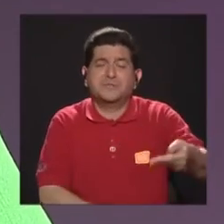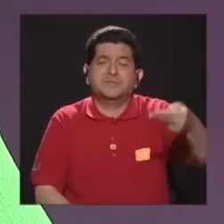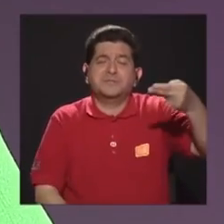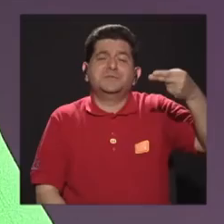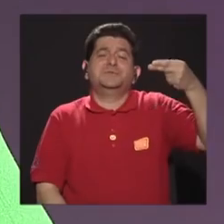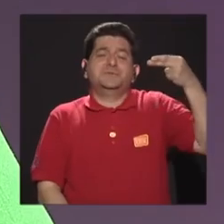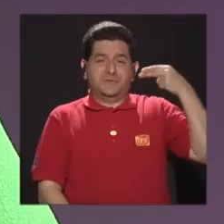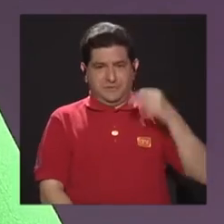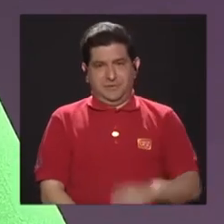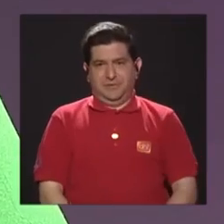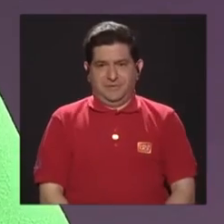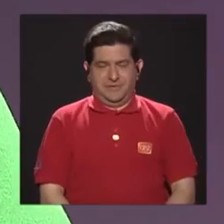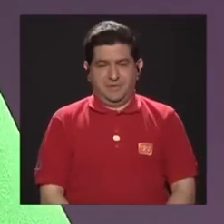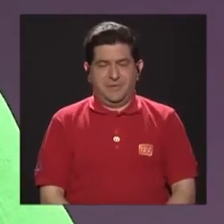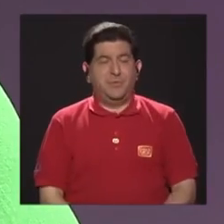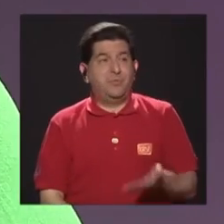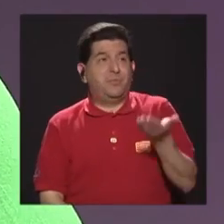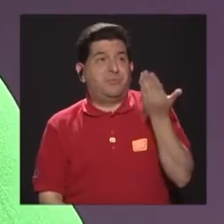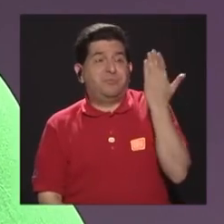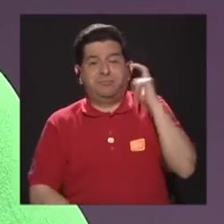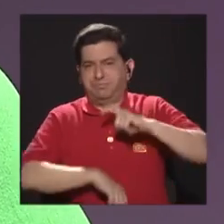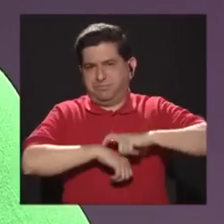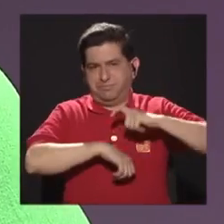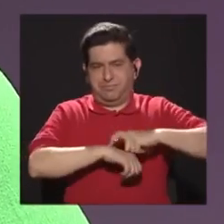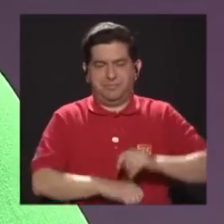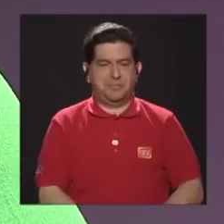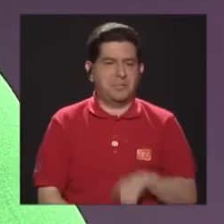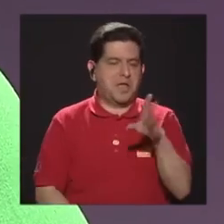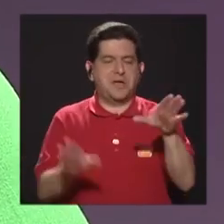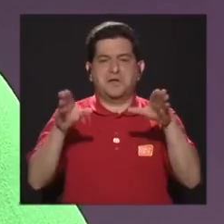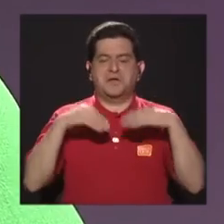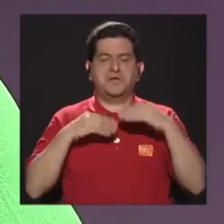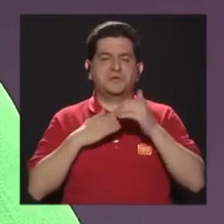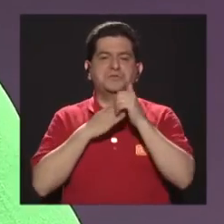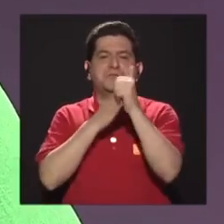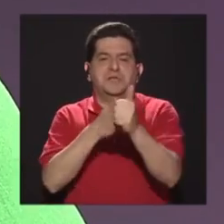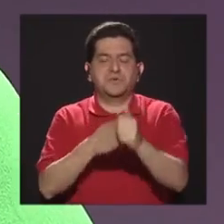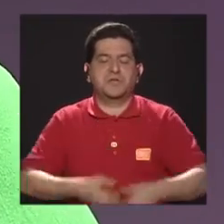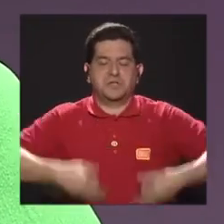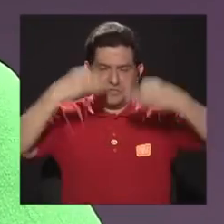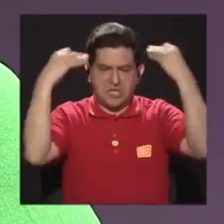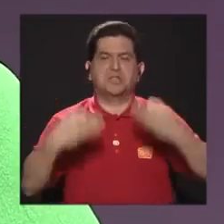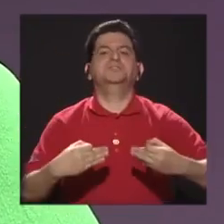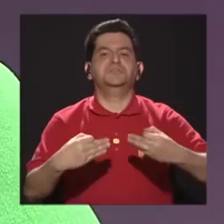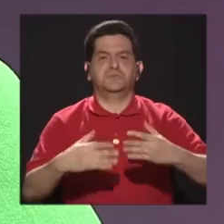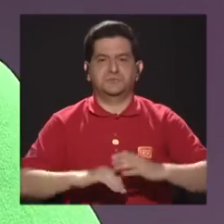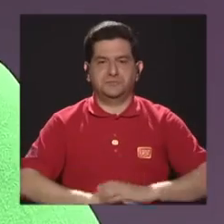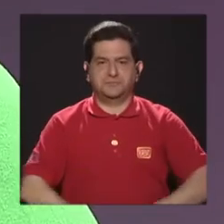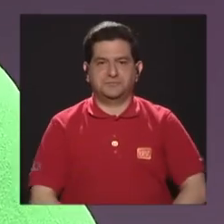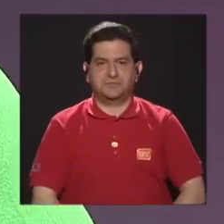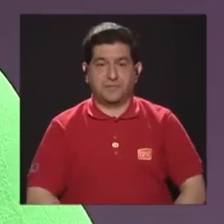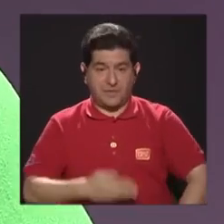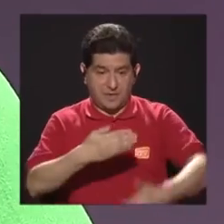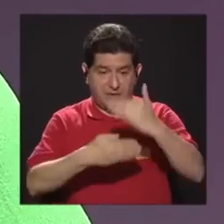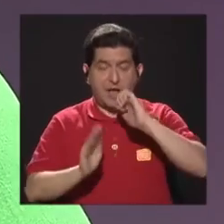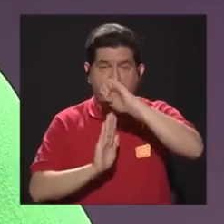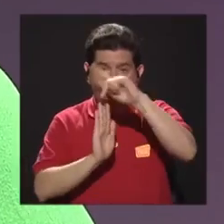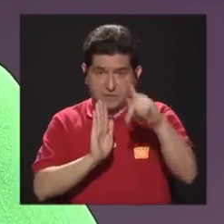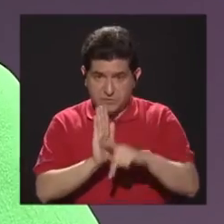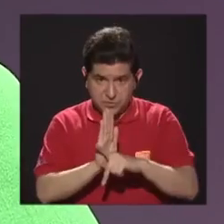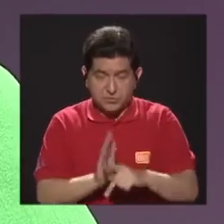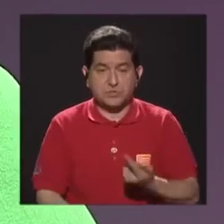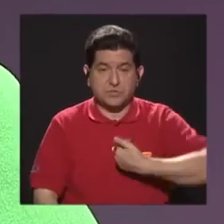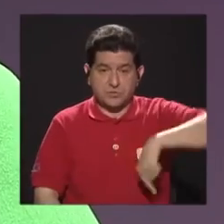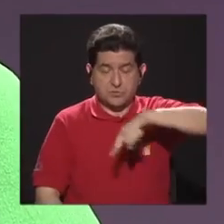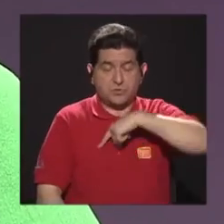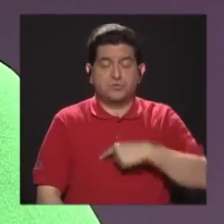histórico, de larga data, decir que ellos han asumido un liderazgo y que han tomado las decisiones. Es más, antes de la Constitución que nos da a nosotros